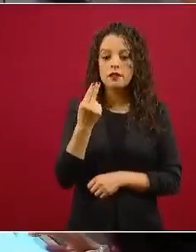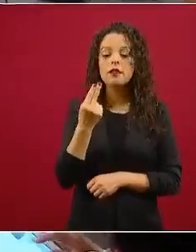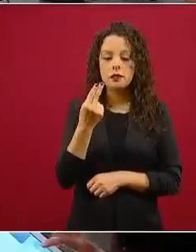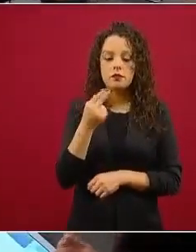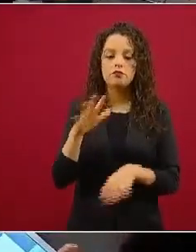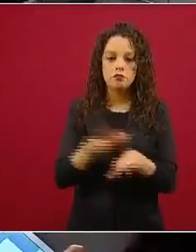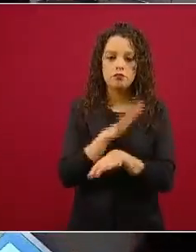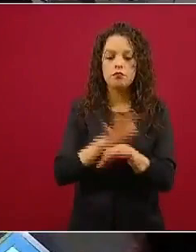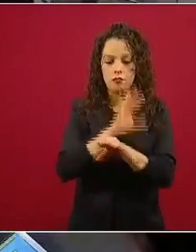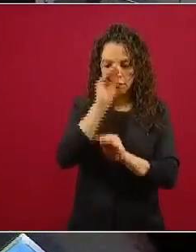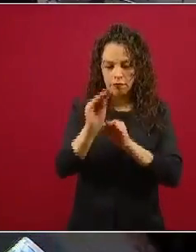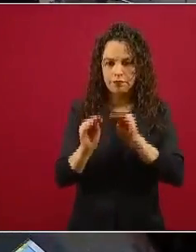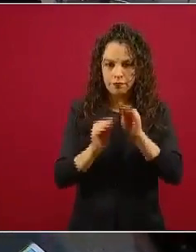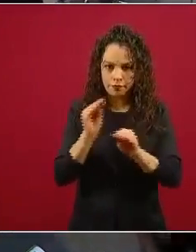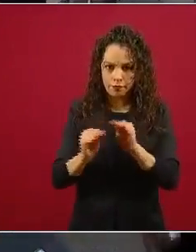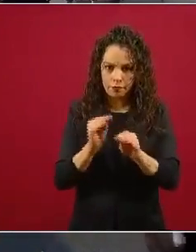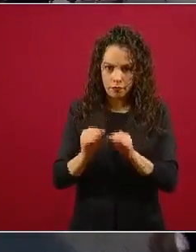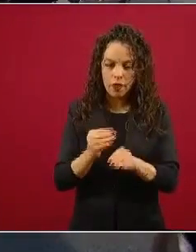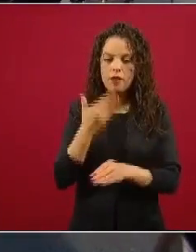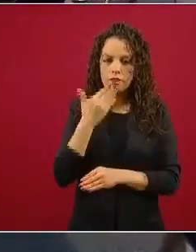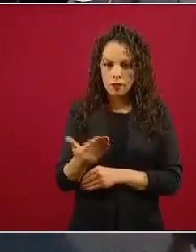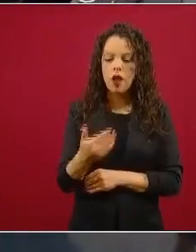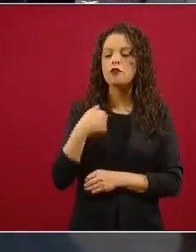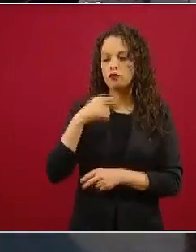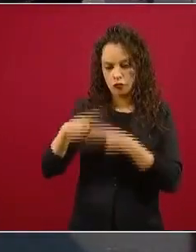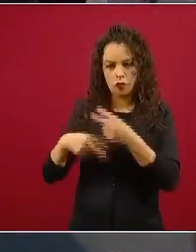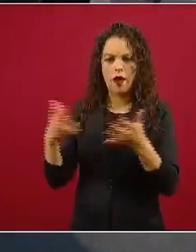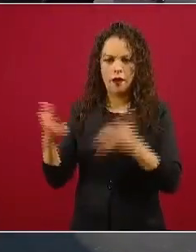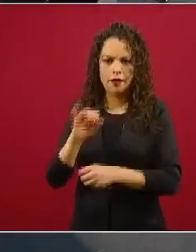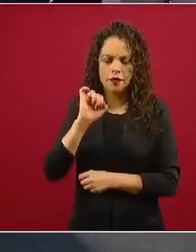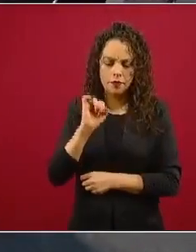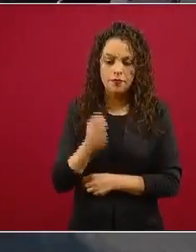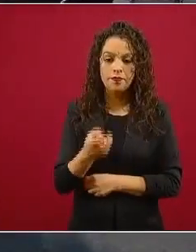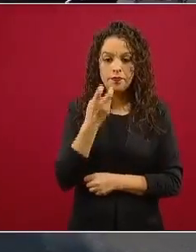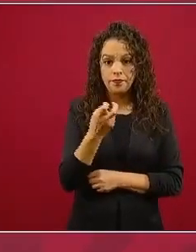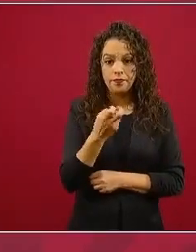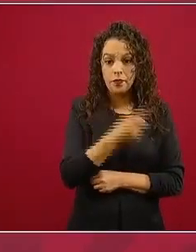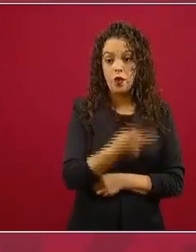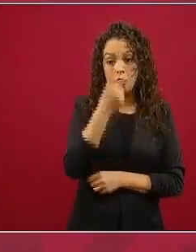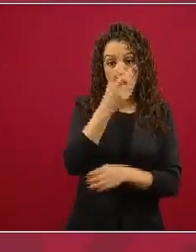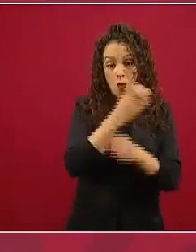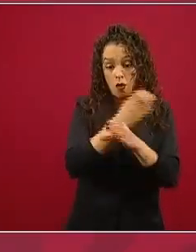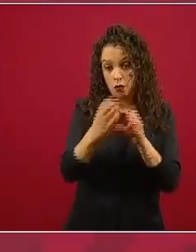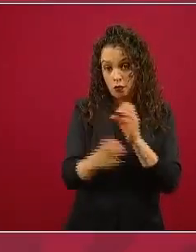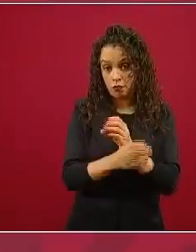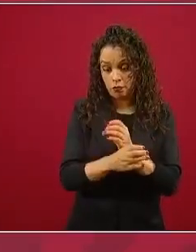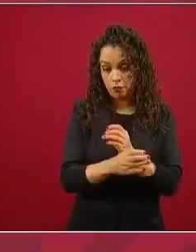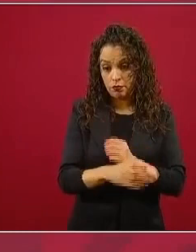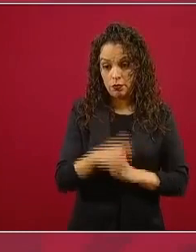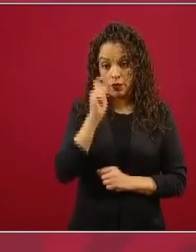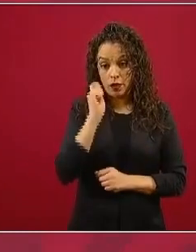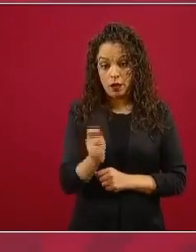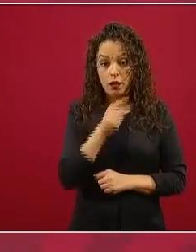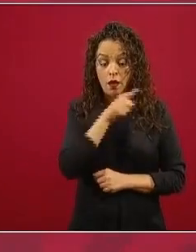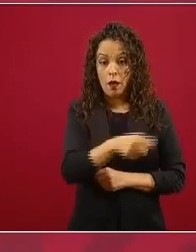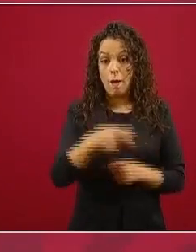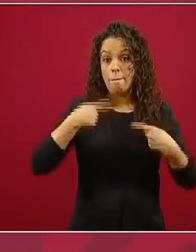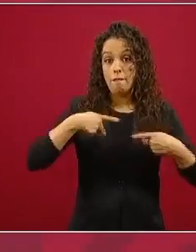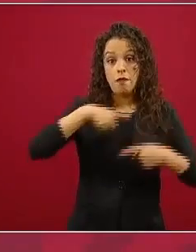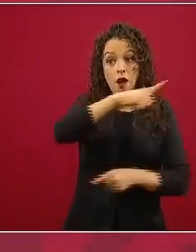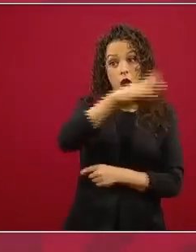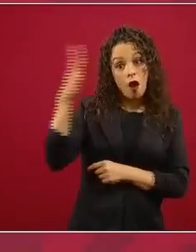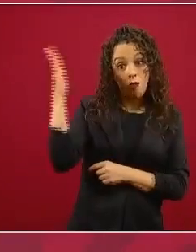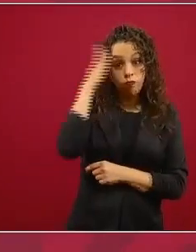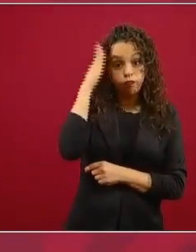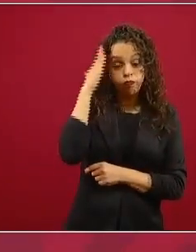hago. Entonces, ese es el plan, pero sí son dos tratos. En el caso de los autores